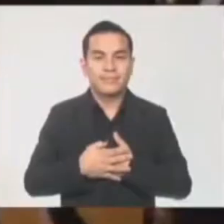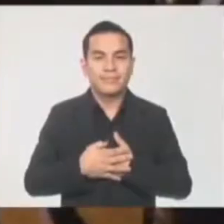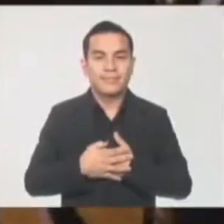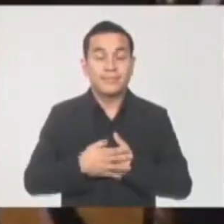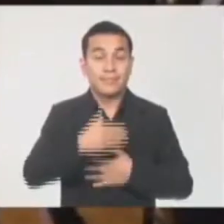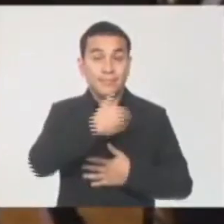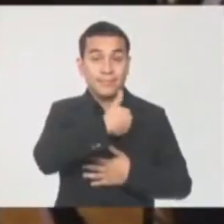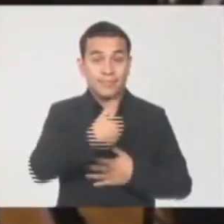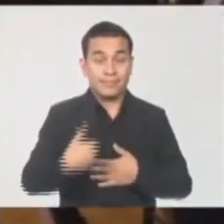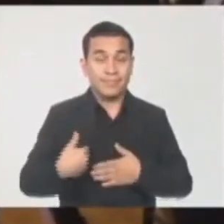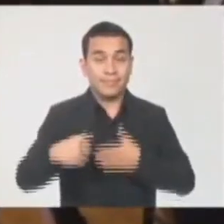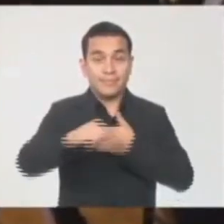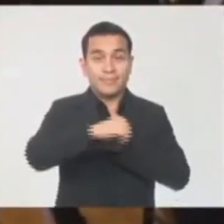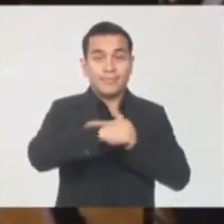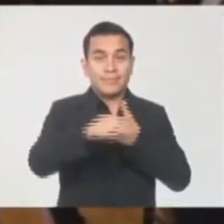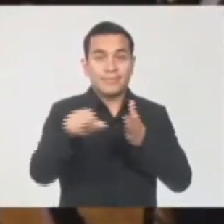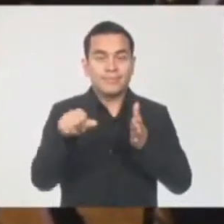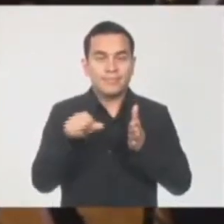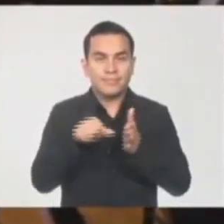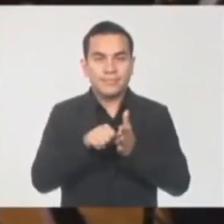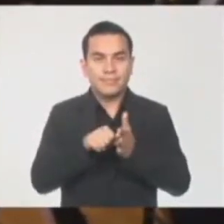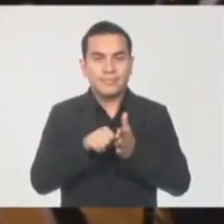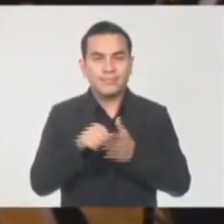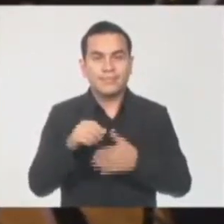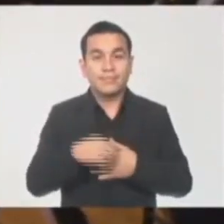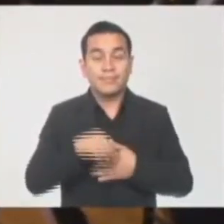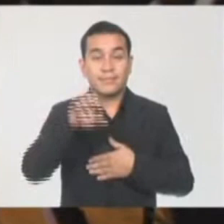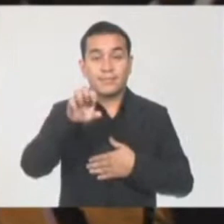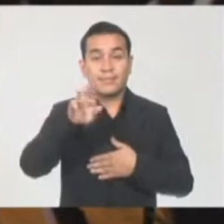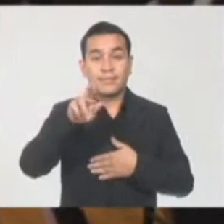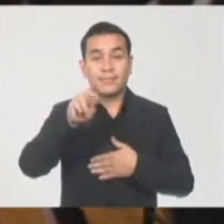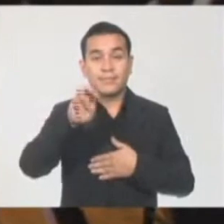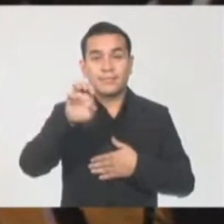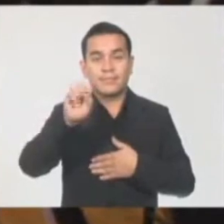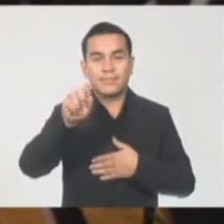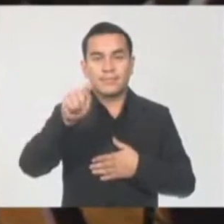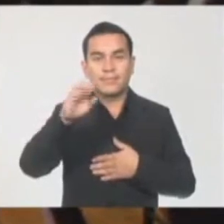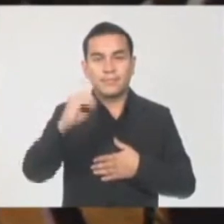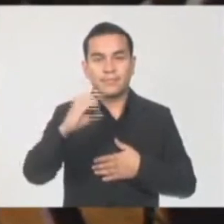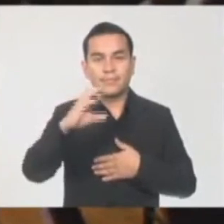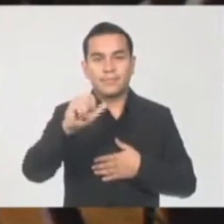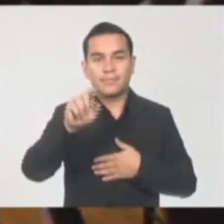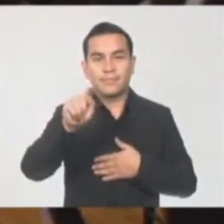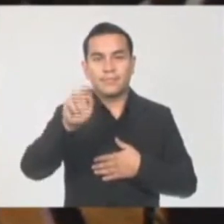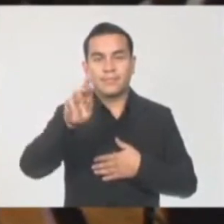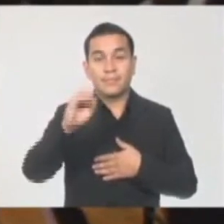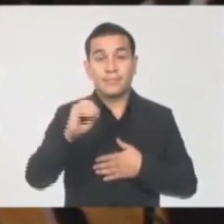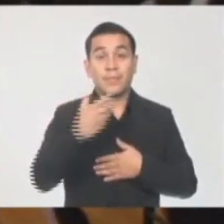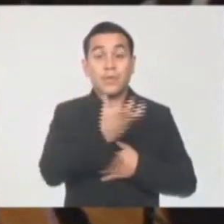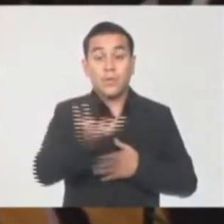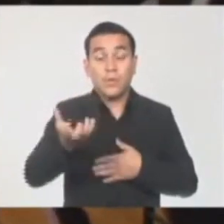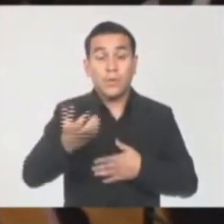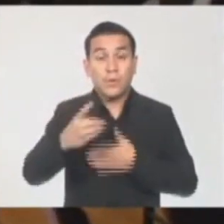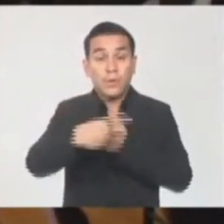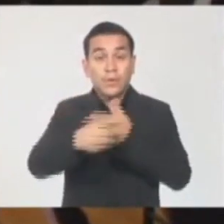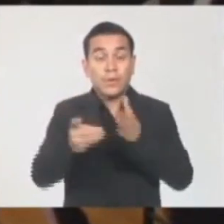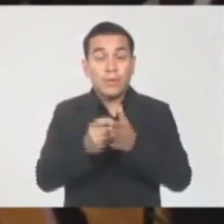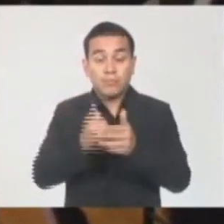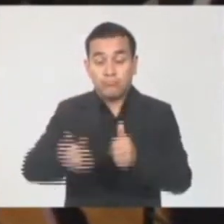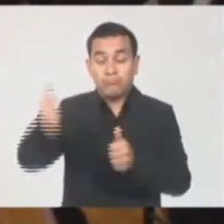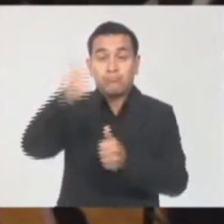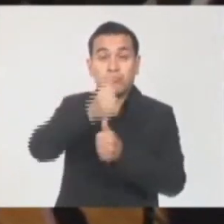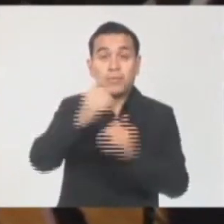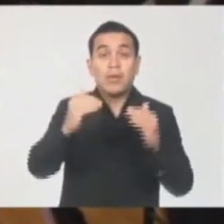Señor presidente de la Asamblea Legislativa, Ernesto Castro, y señores diputados y diputadas, propietarios y